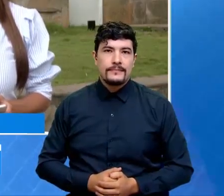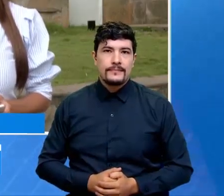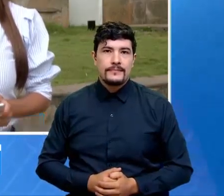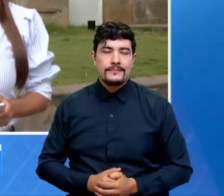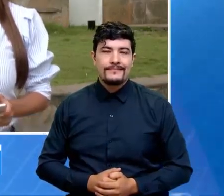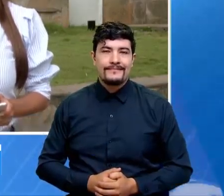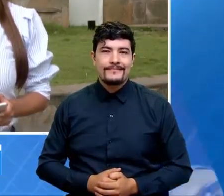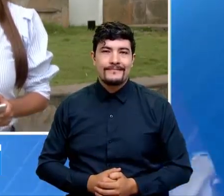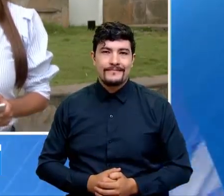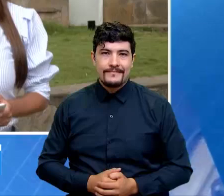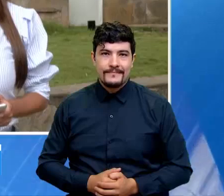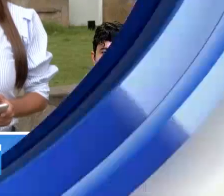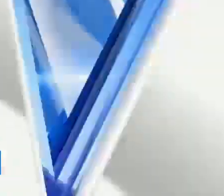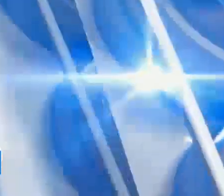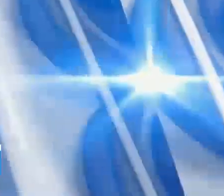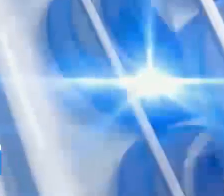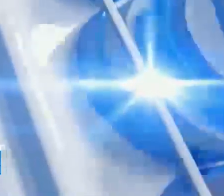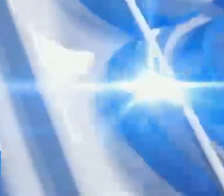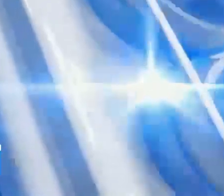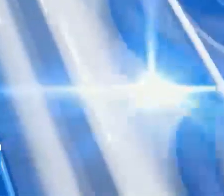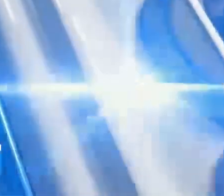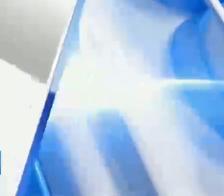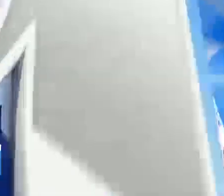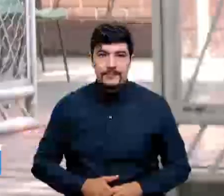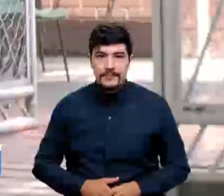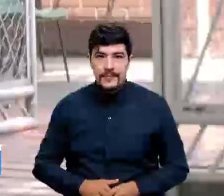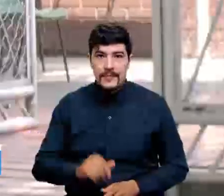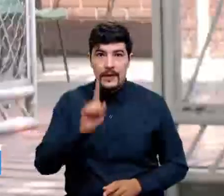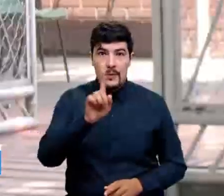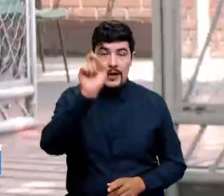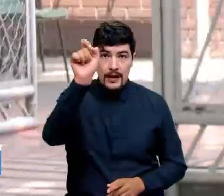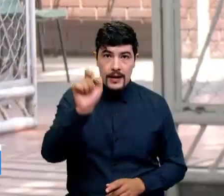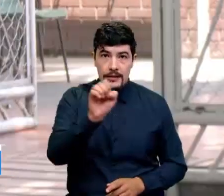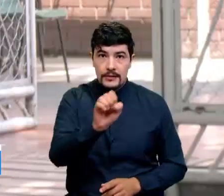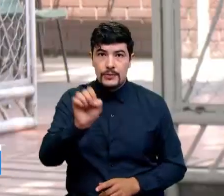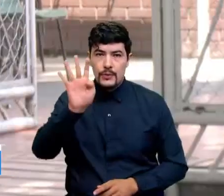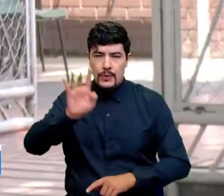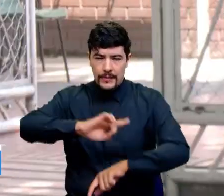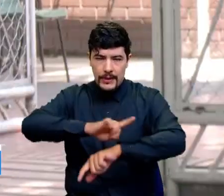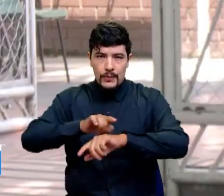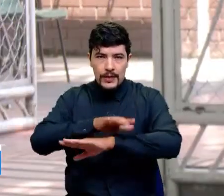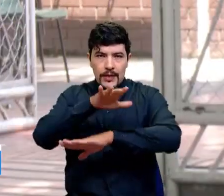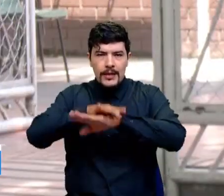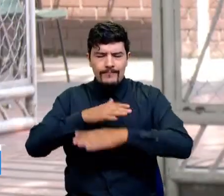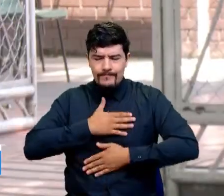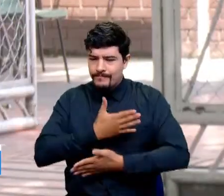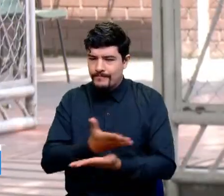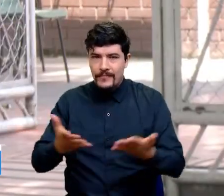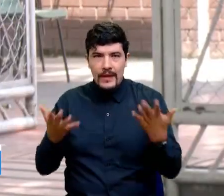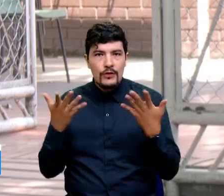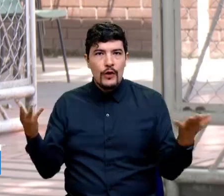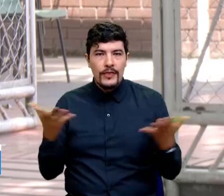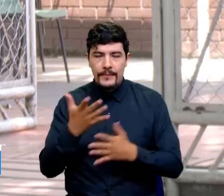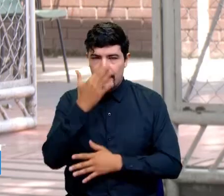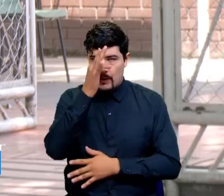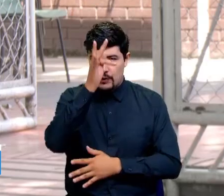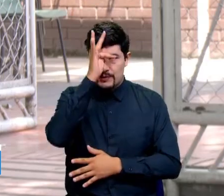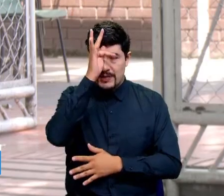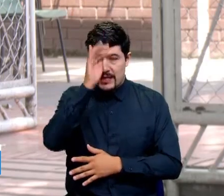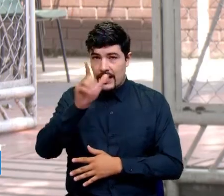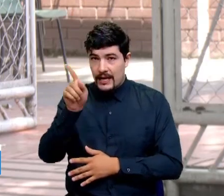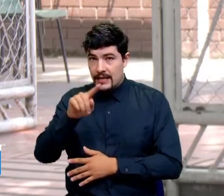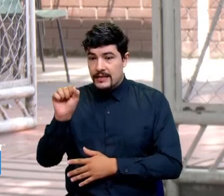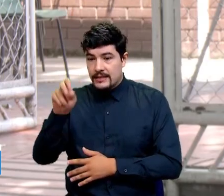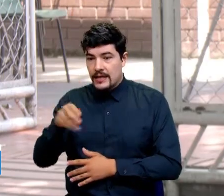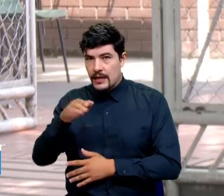Una y cuatro minutos de la tarde. Buenas tardes, compañeros y televidentes. Yo los saludo desde las afueras del Hospital Juan Luis Londoño del municipio de